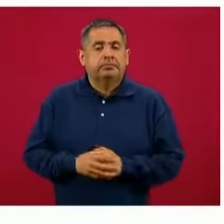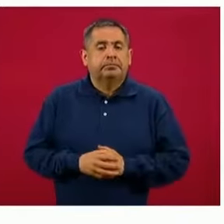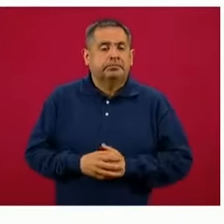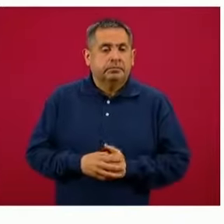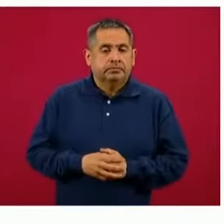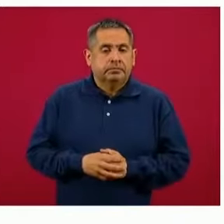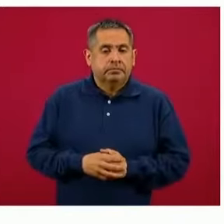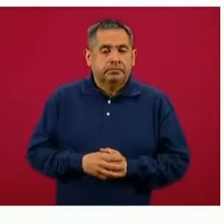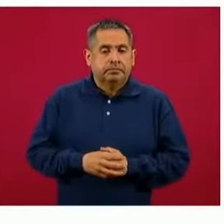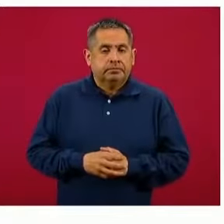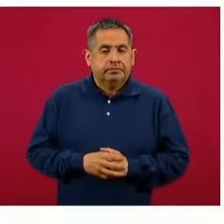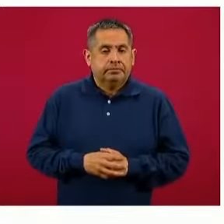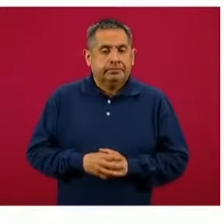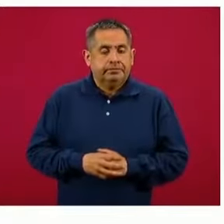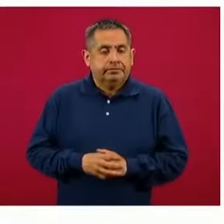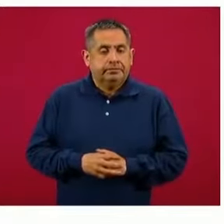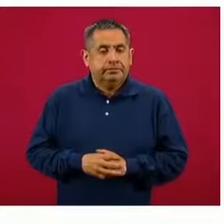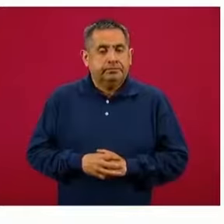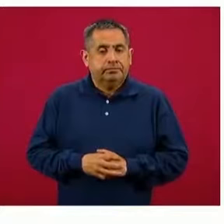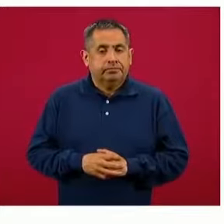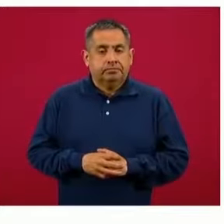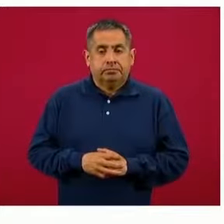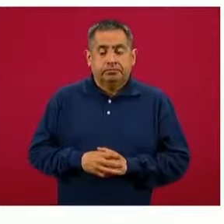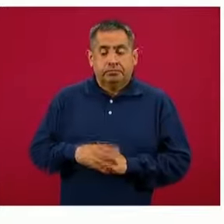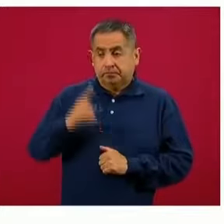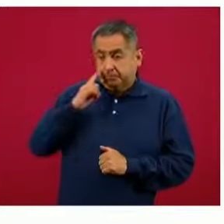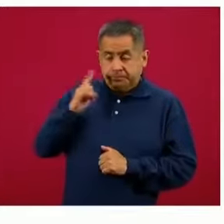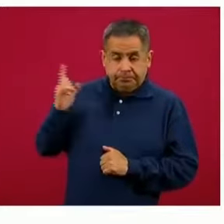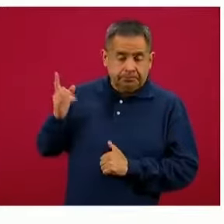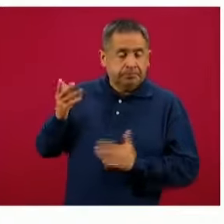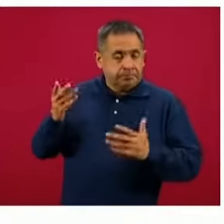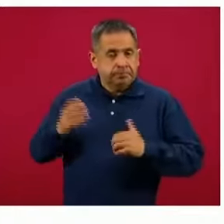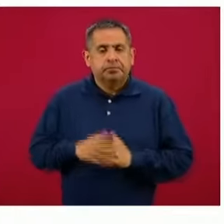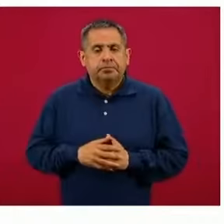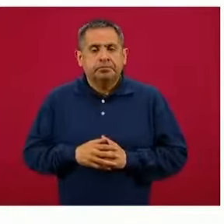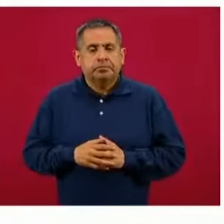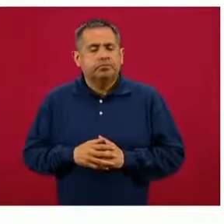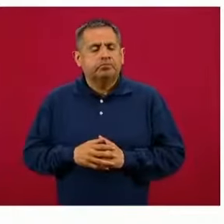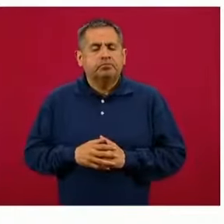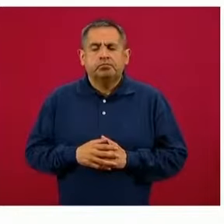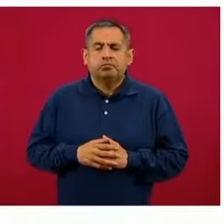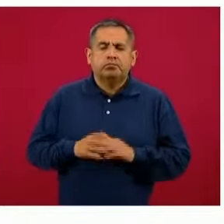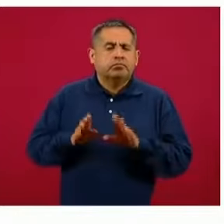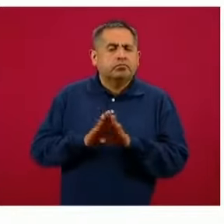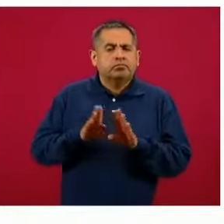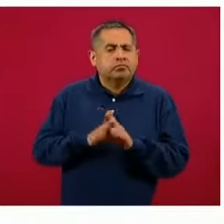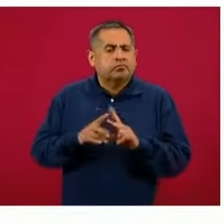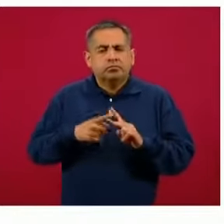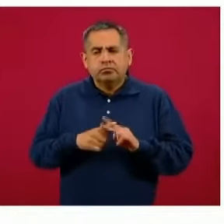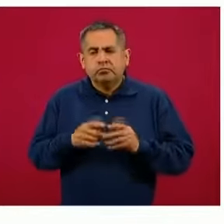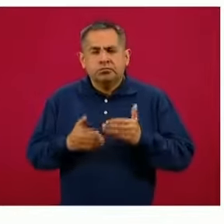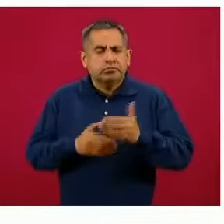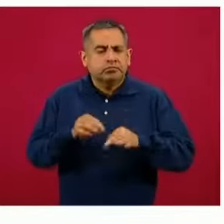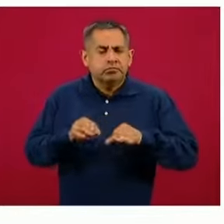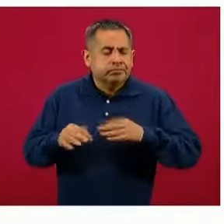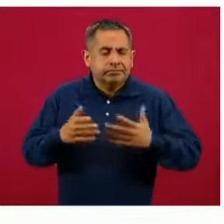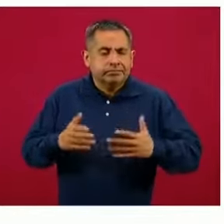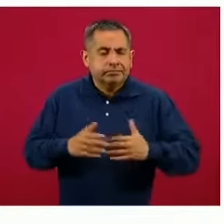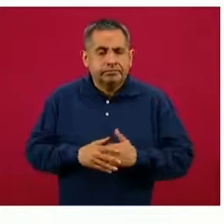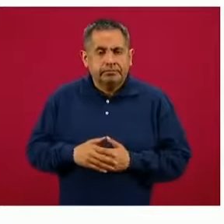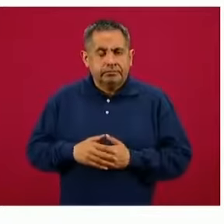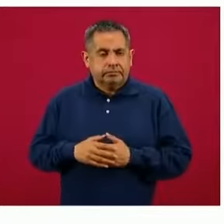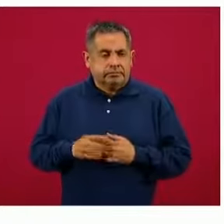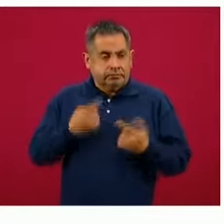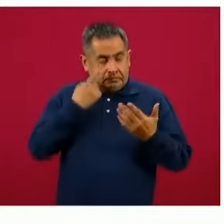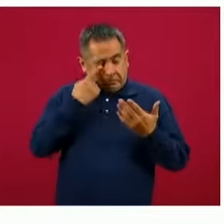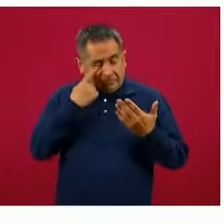siguiente, a partir de esta instrucción y de lo que empezamos a hacer y cómo se veía lo que ya se ha mostrado aquí,